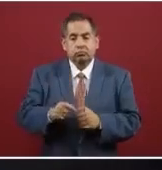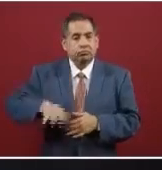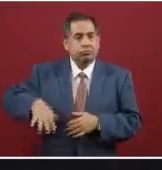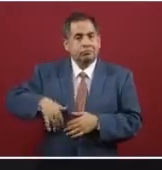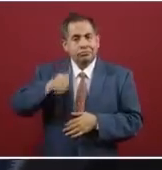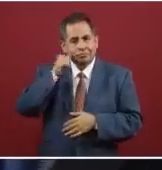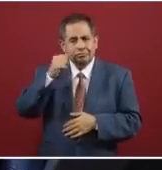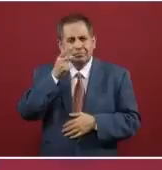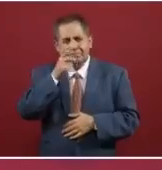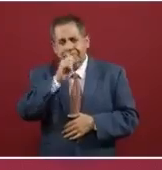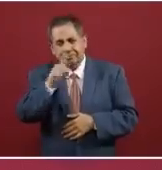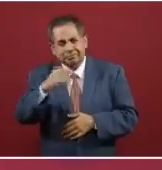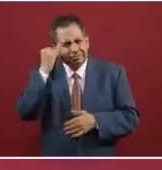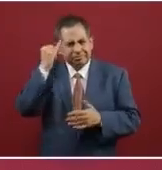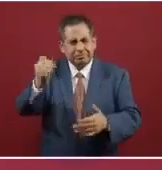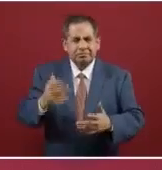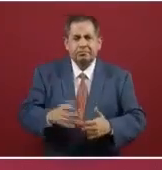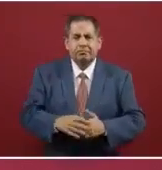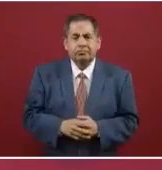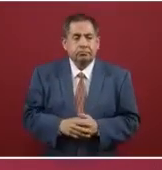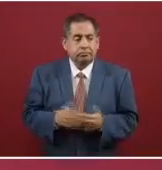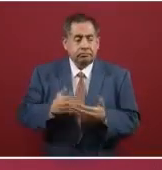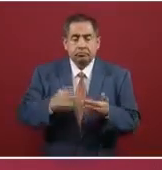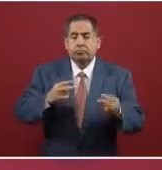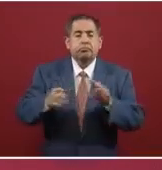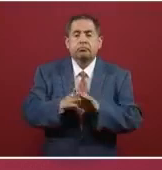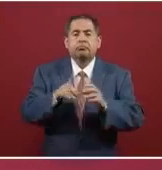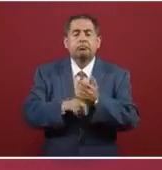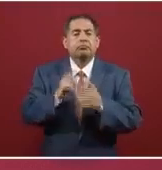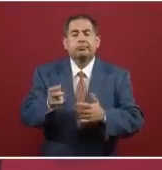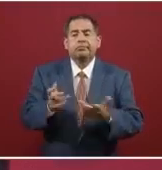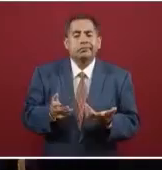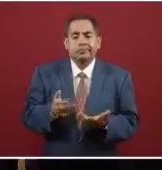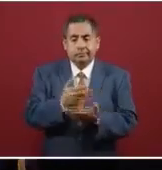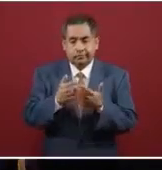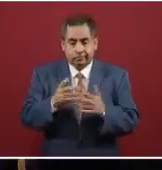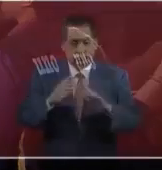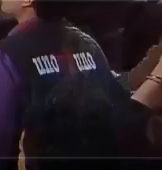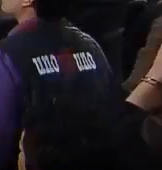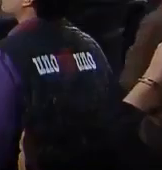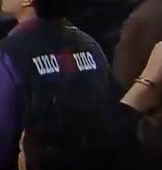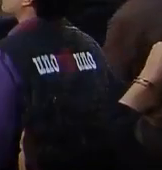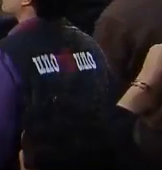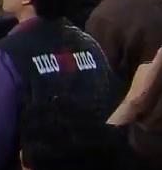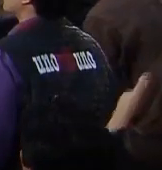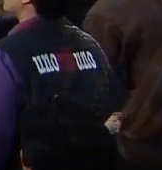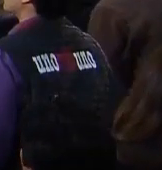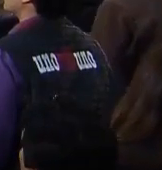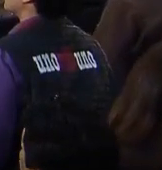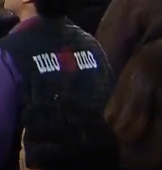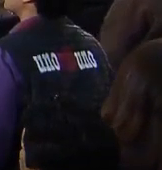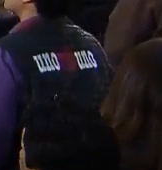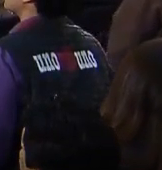ayer. Imagínense que ahora los trabajadores